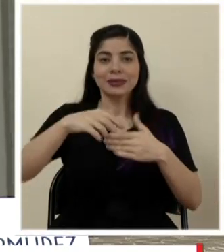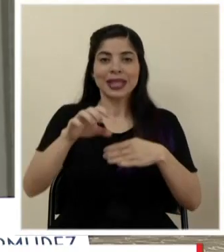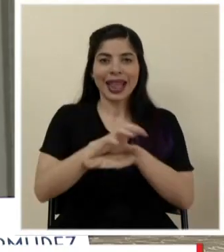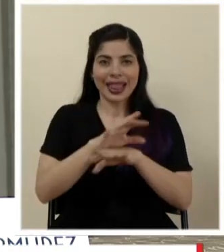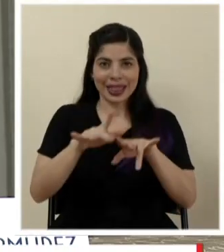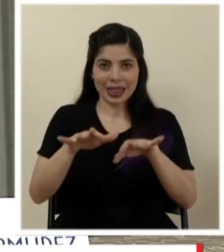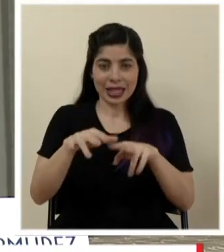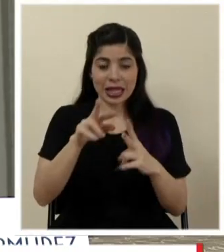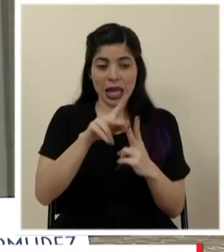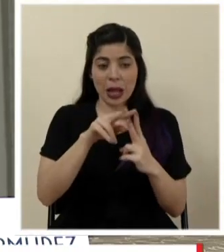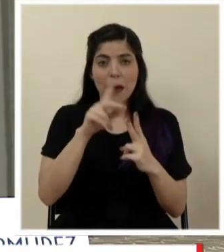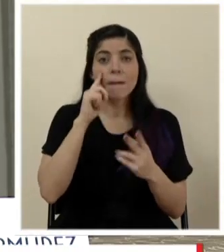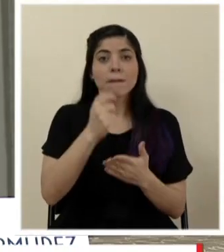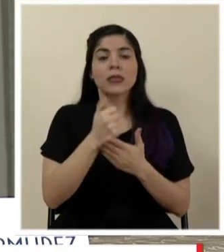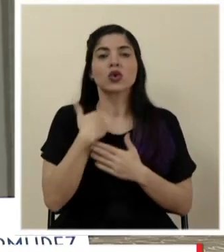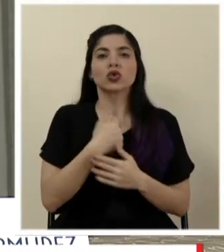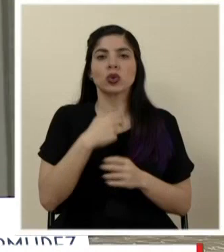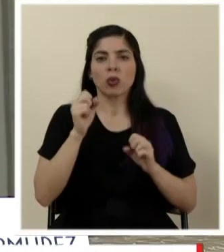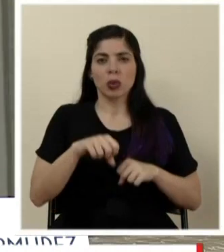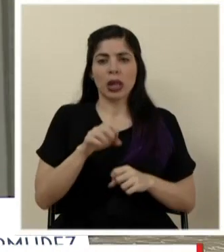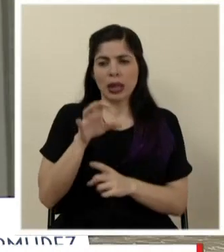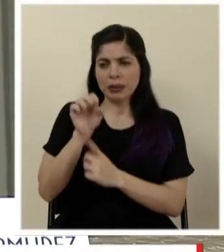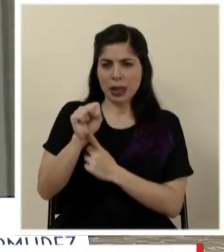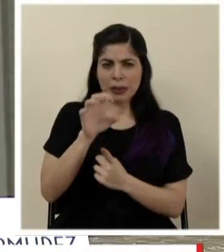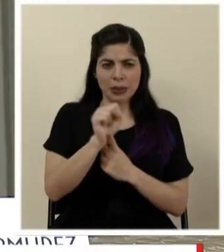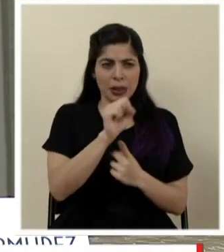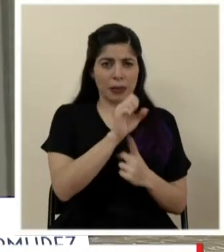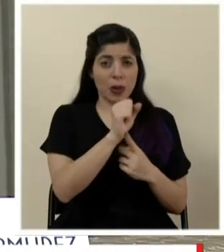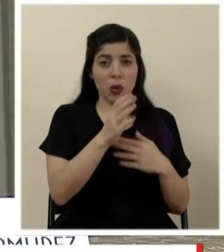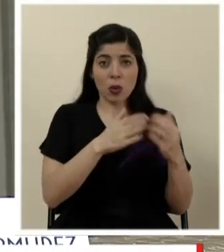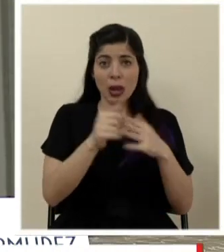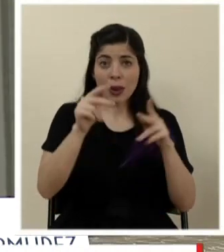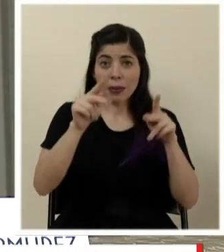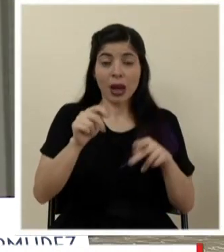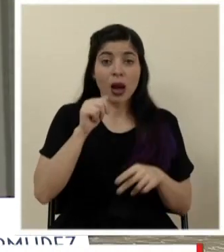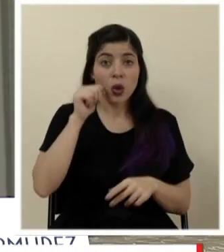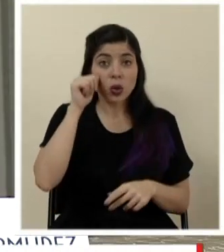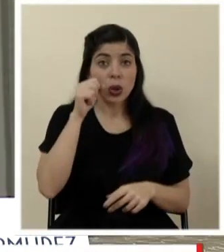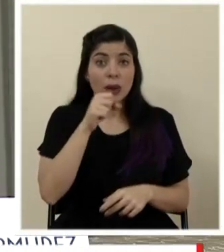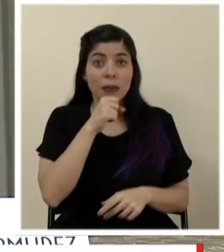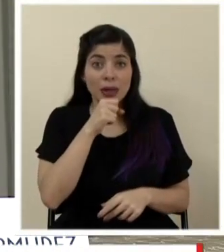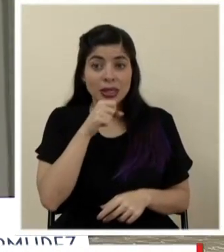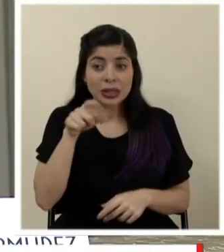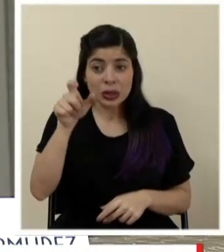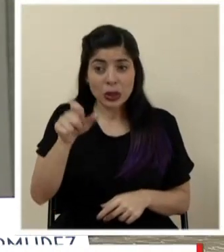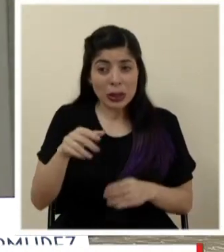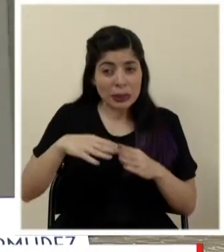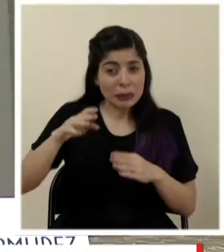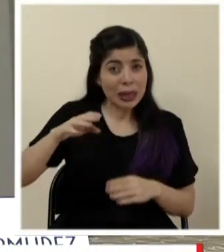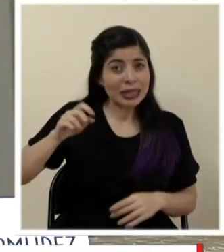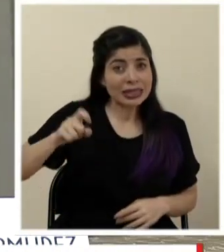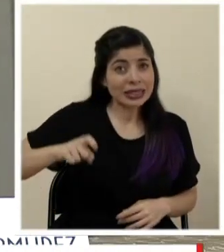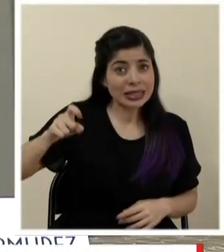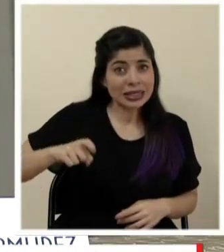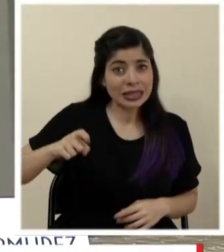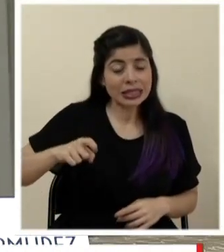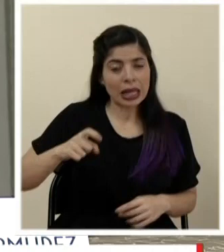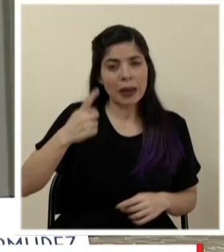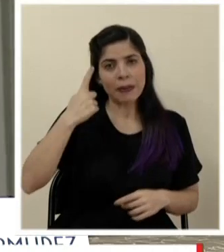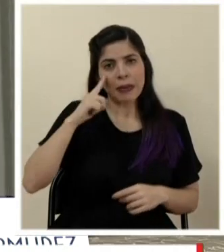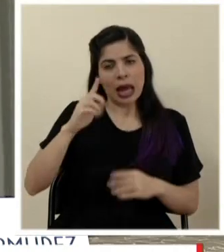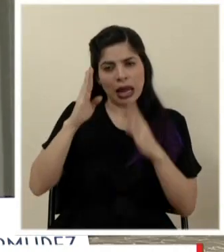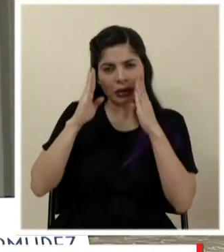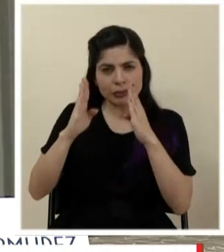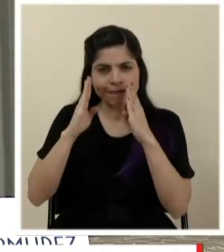que podamos identificar a aquellas personas adultas mayores de mayor necesidad para poderles atender